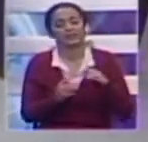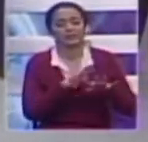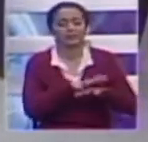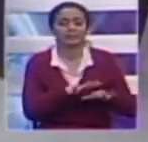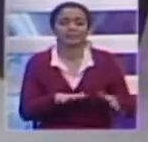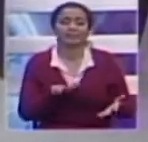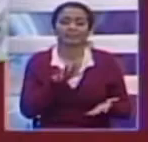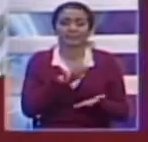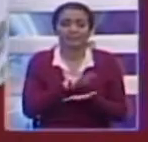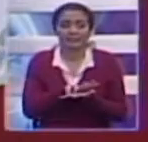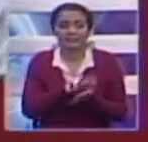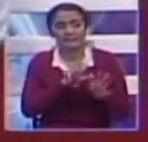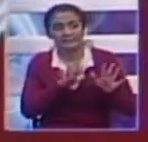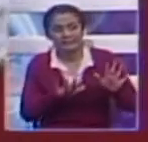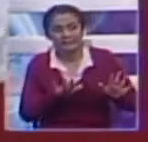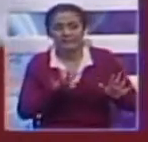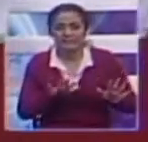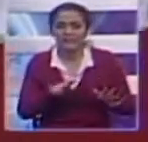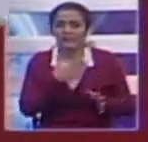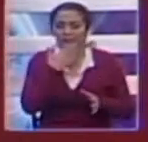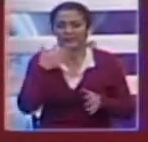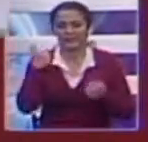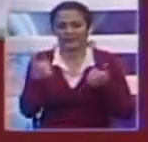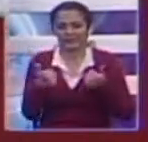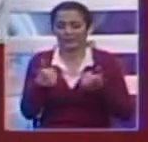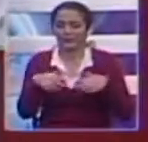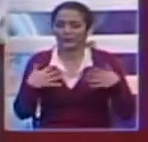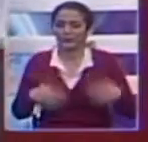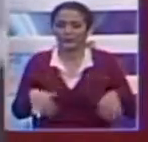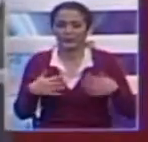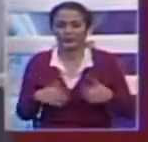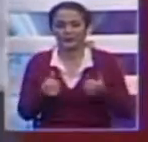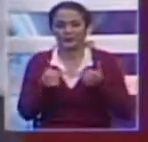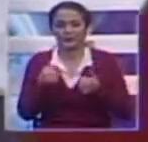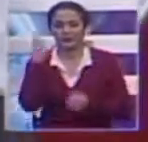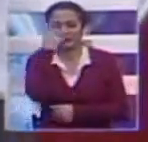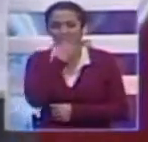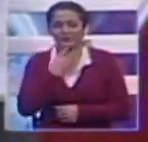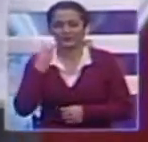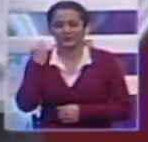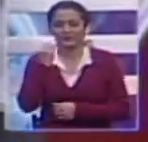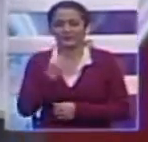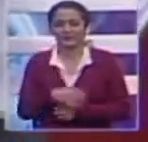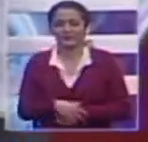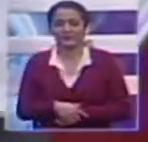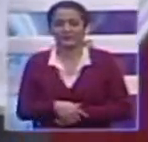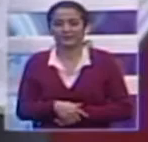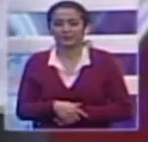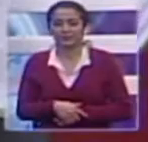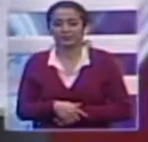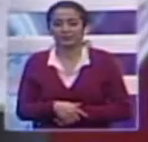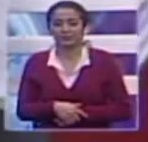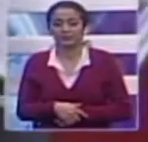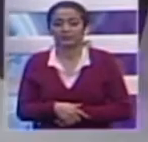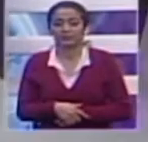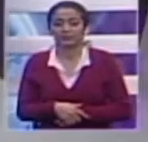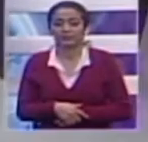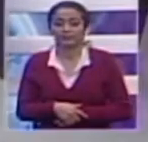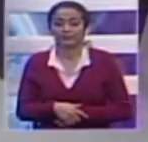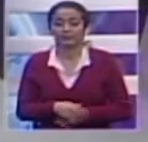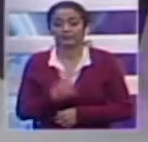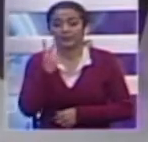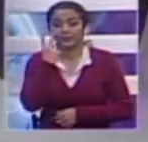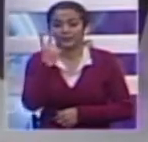todavía podemos rescatar todo lo que y es el disfrutar turismo. De exactamente. De y diariamente playas, ¿no? Vamos a ver imágenes de